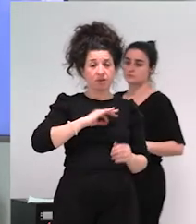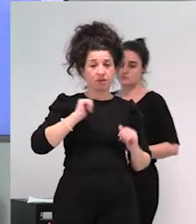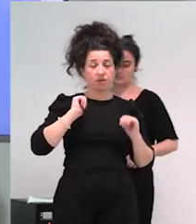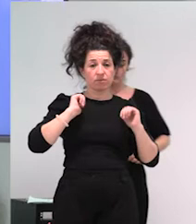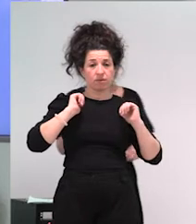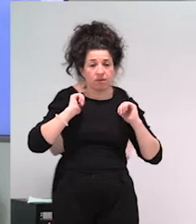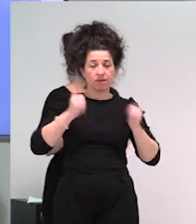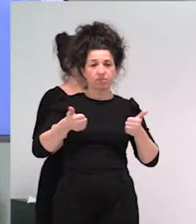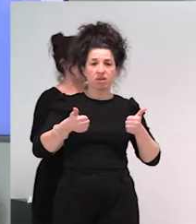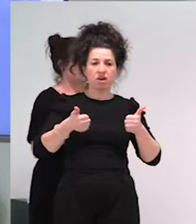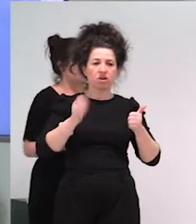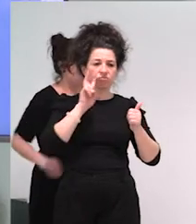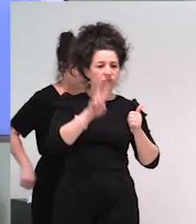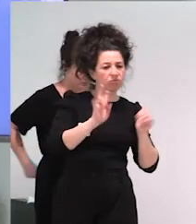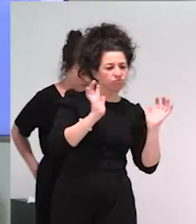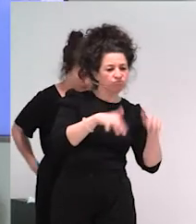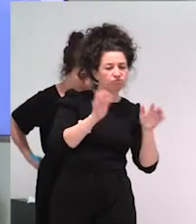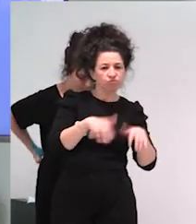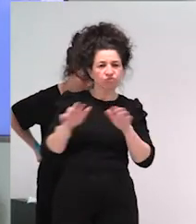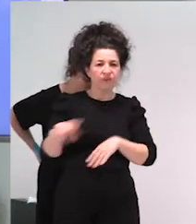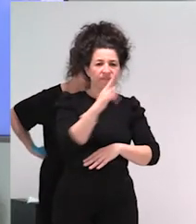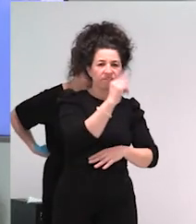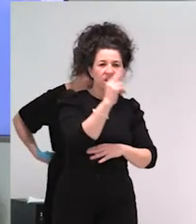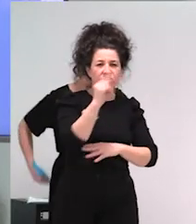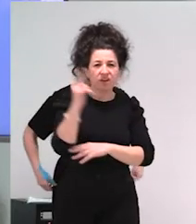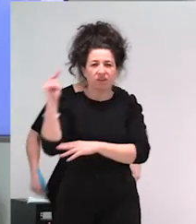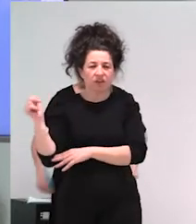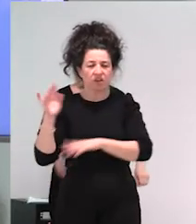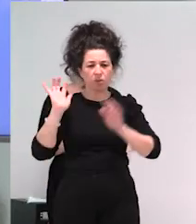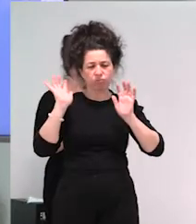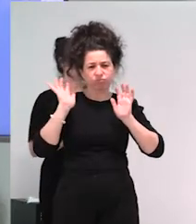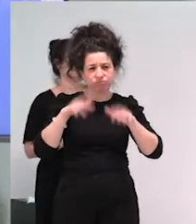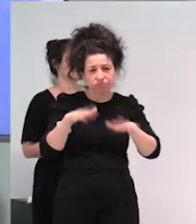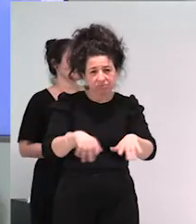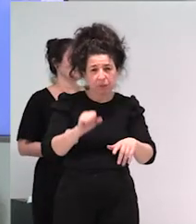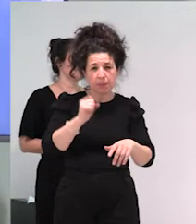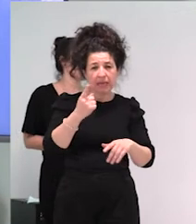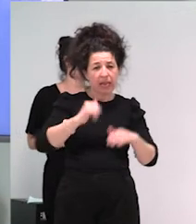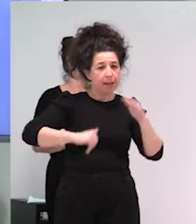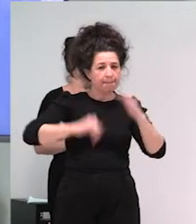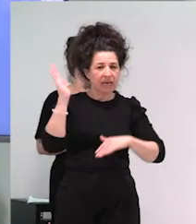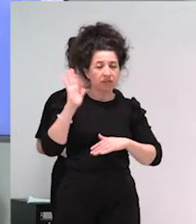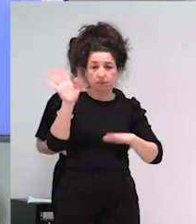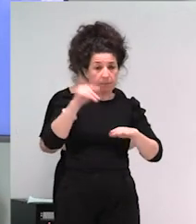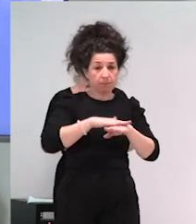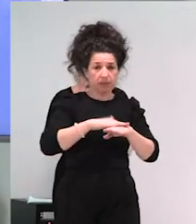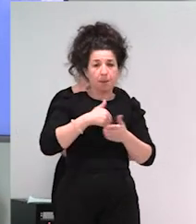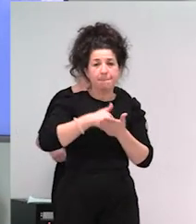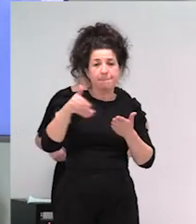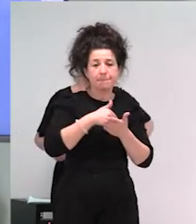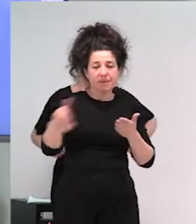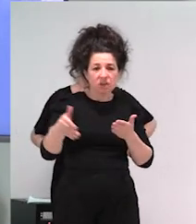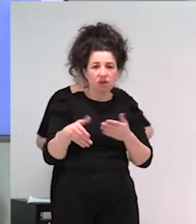ver muchas concentraciones cada viernes y manifestaciones enormes de más de millones de personas